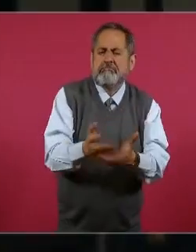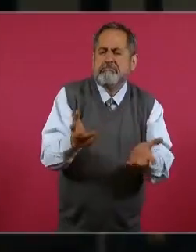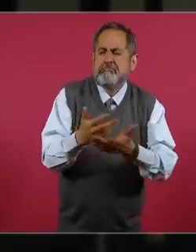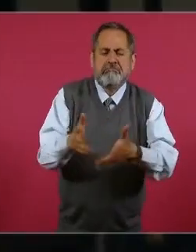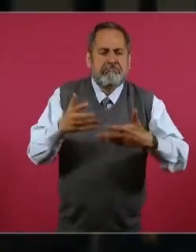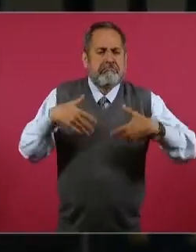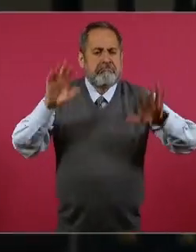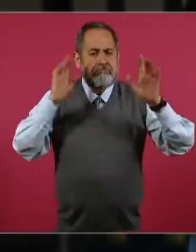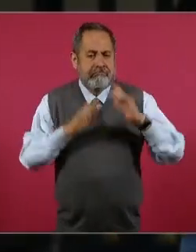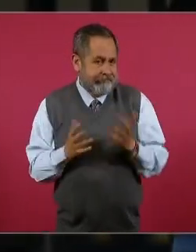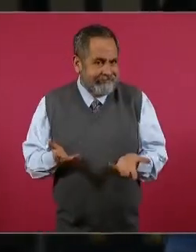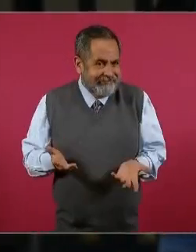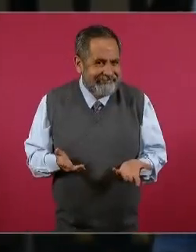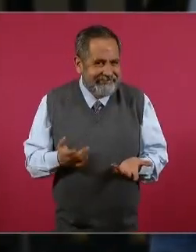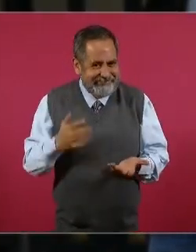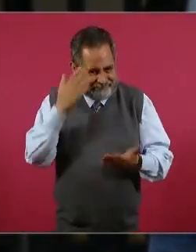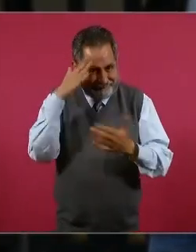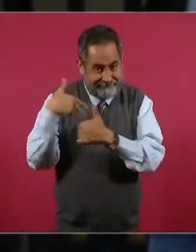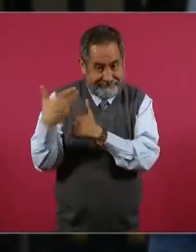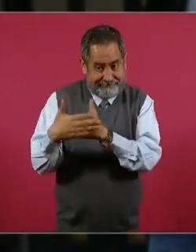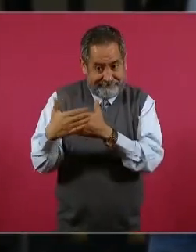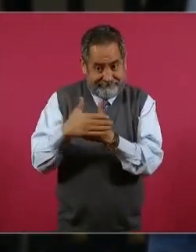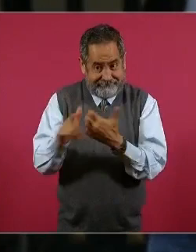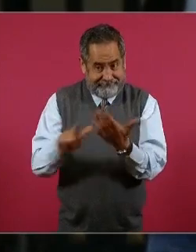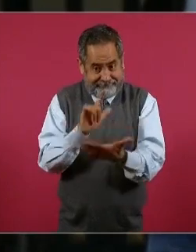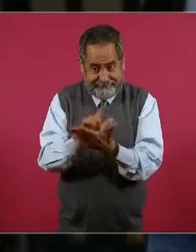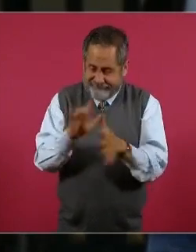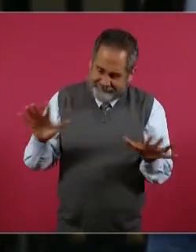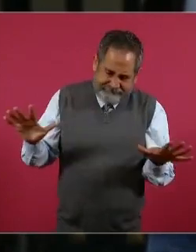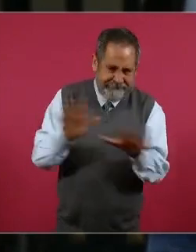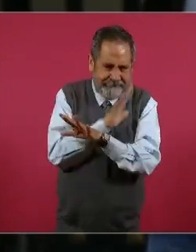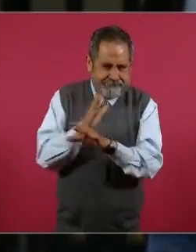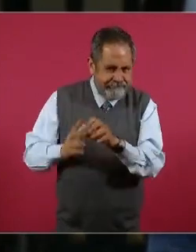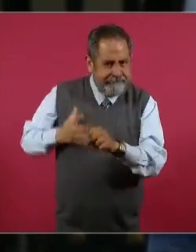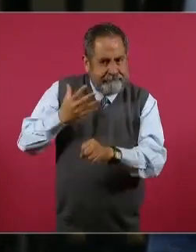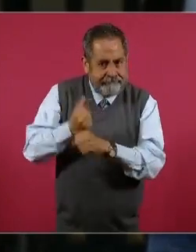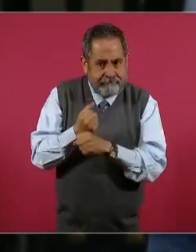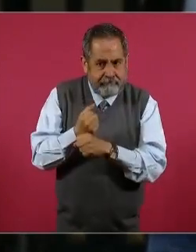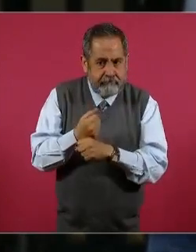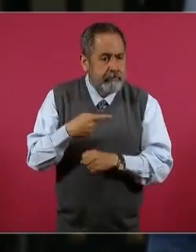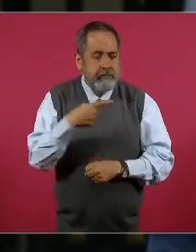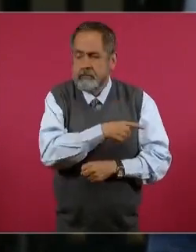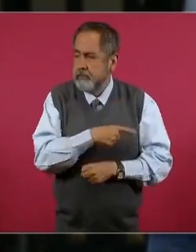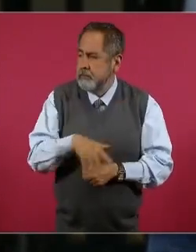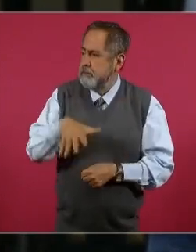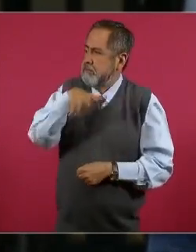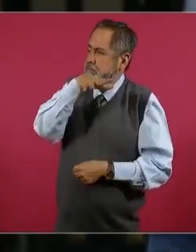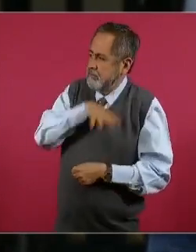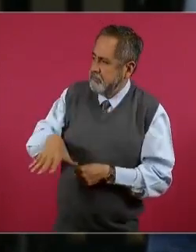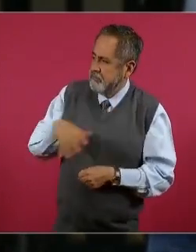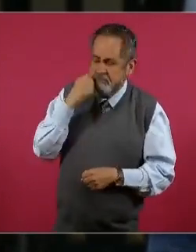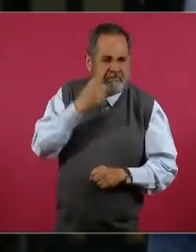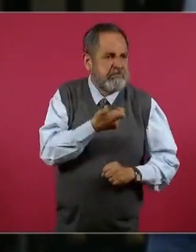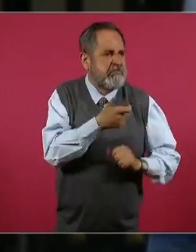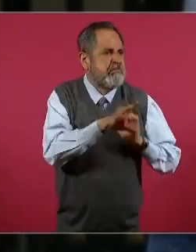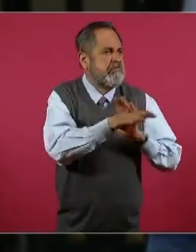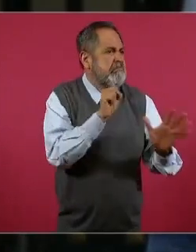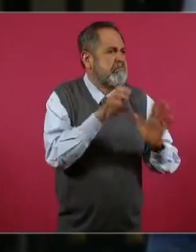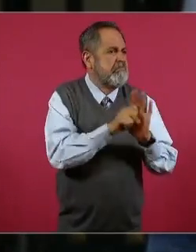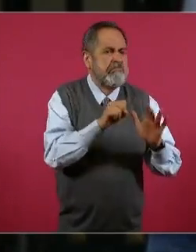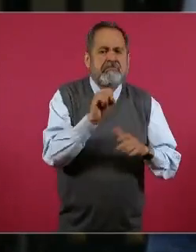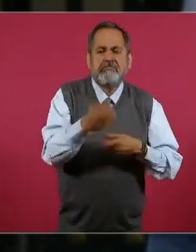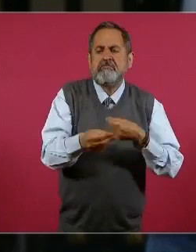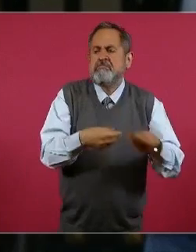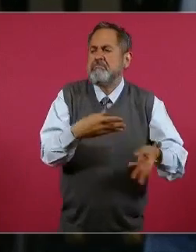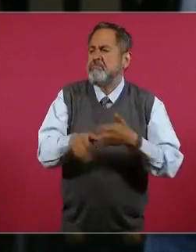que ante una inminente reforma del Poder Judicial, pues están empezando con este tipo de maniobras, y preguntarle